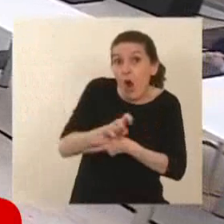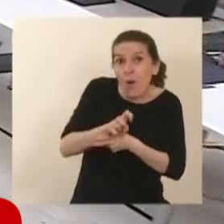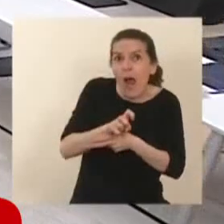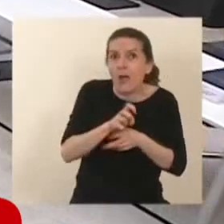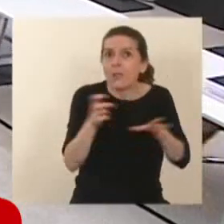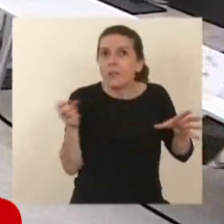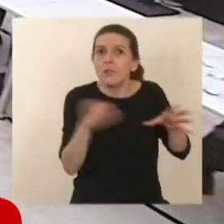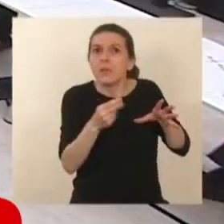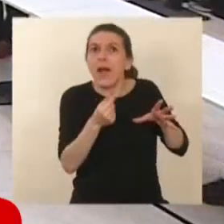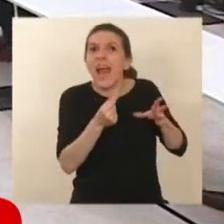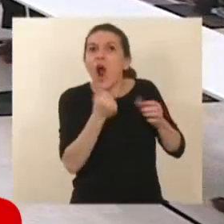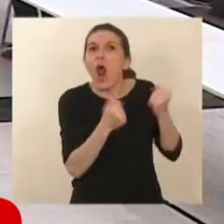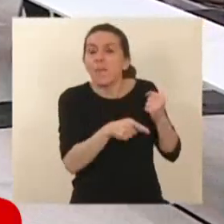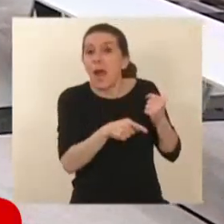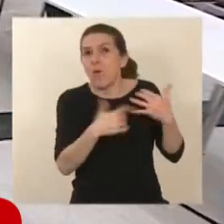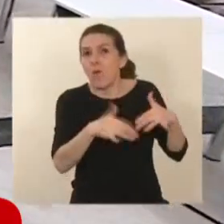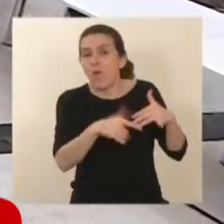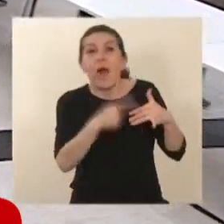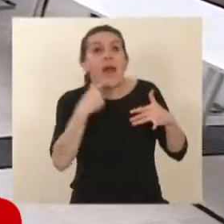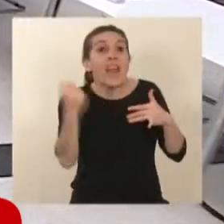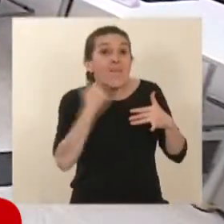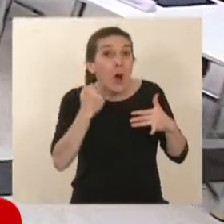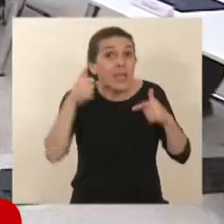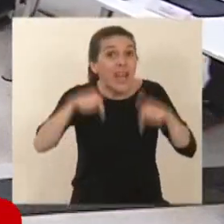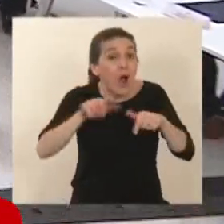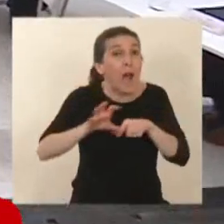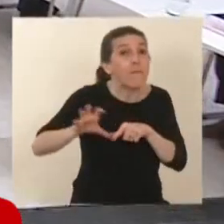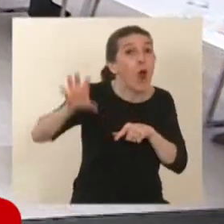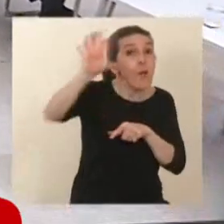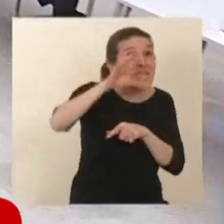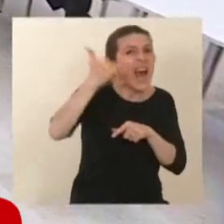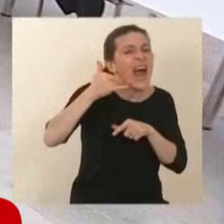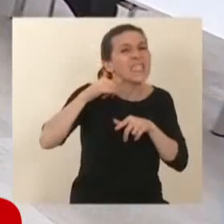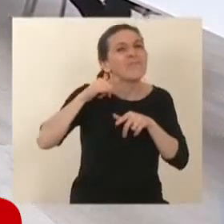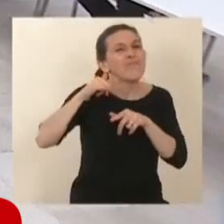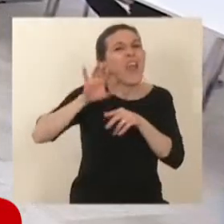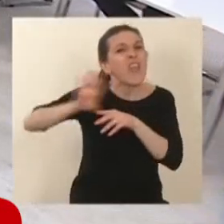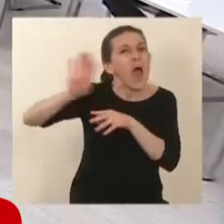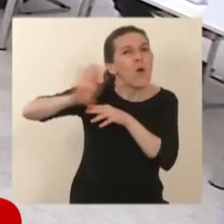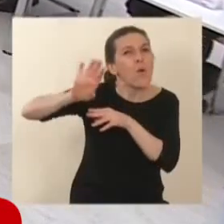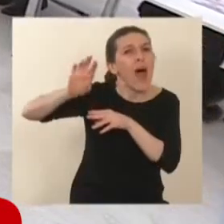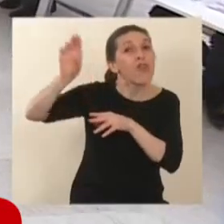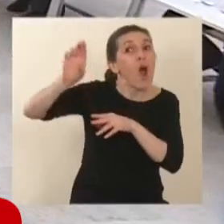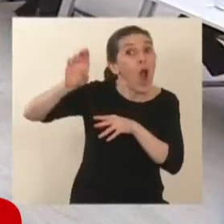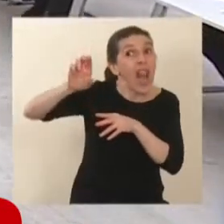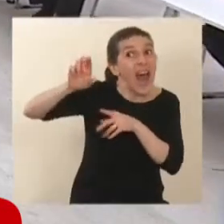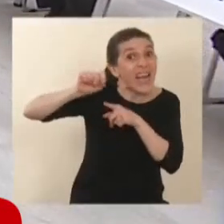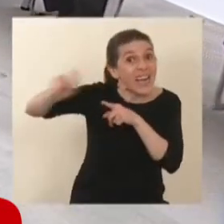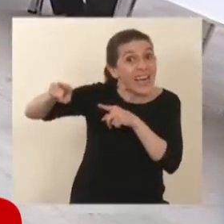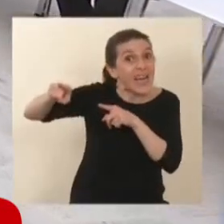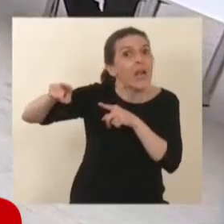muy importante que a partir de ahora todas las provincias que tienen situación de endeudamiento en dólares